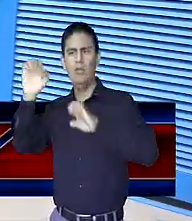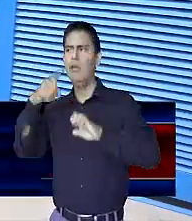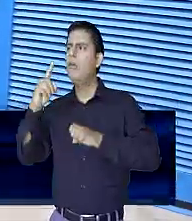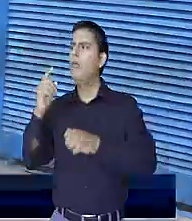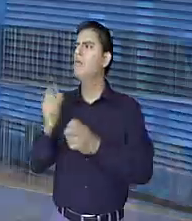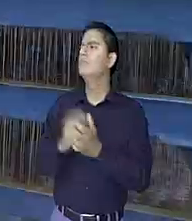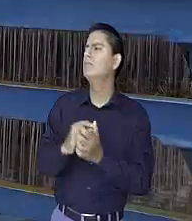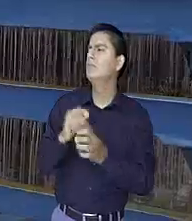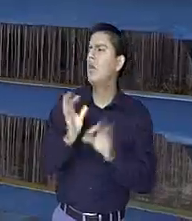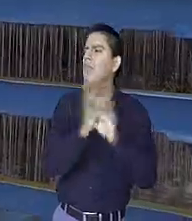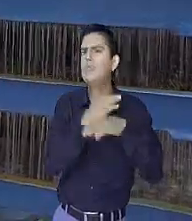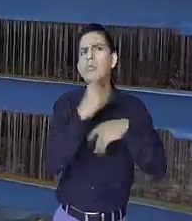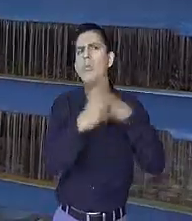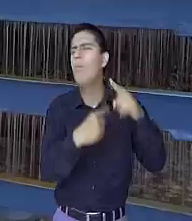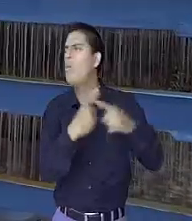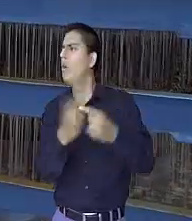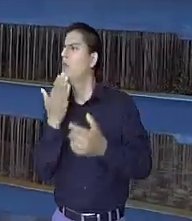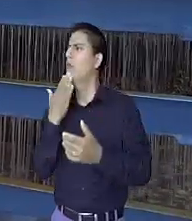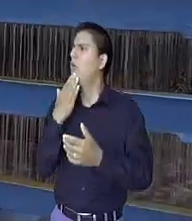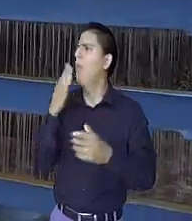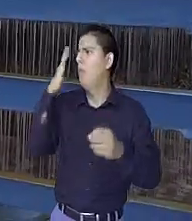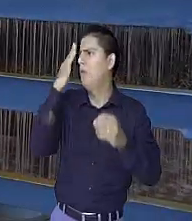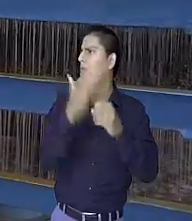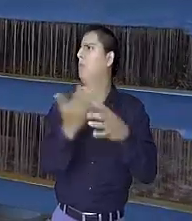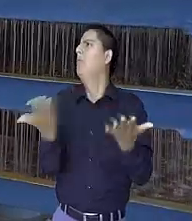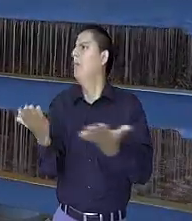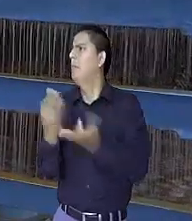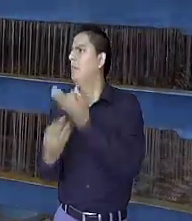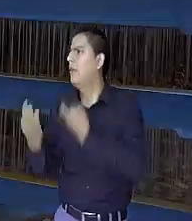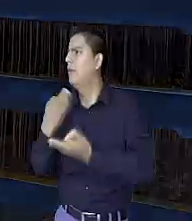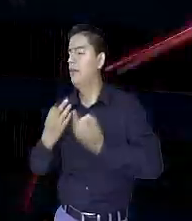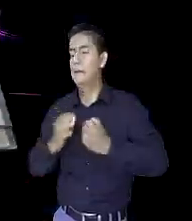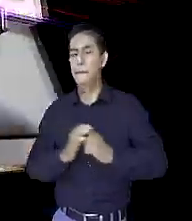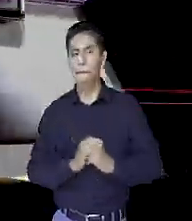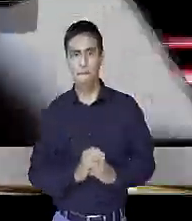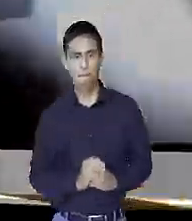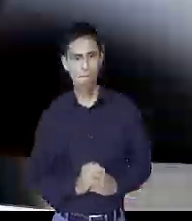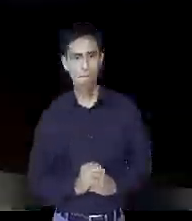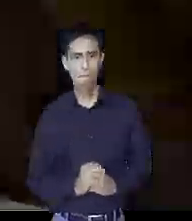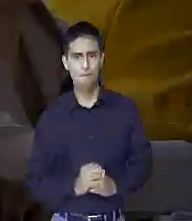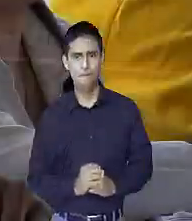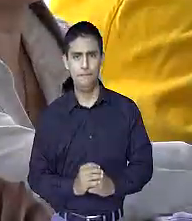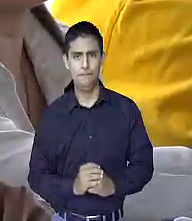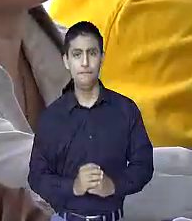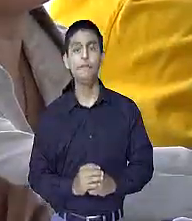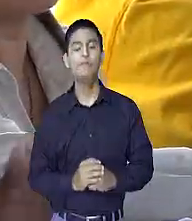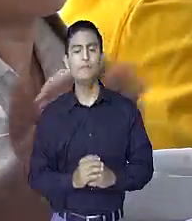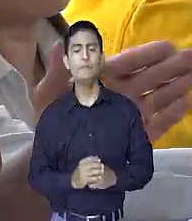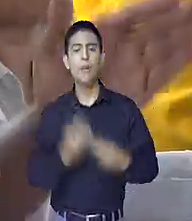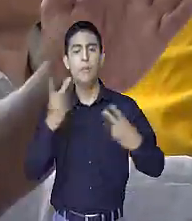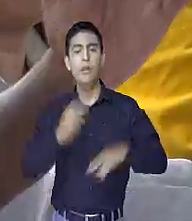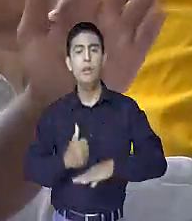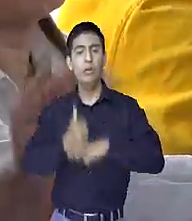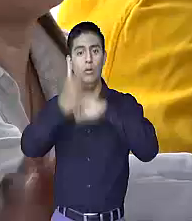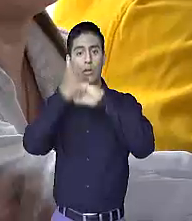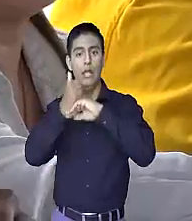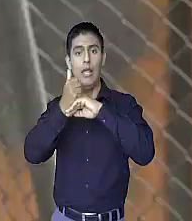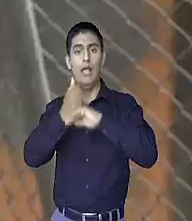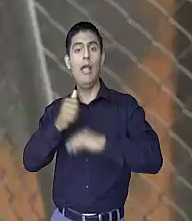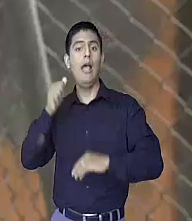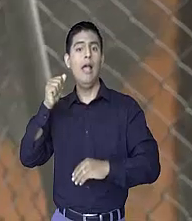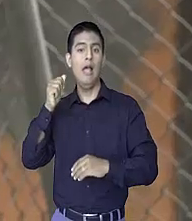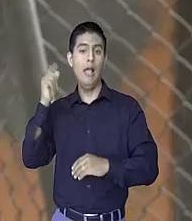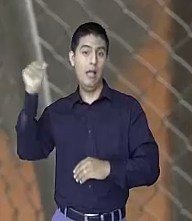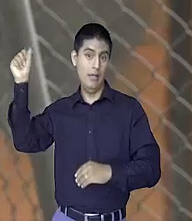entrará en funcionamiento, de acuerdo al objetivo para el que fue construida. Los señores concejales Abraham Freire